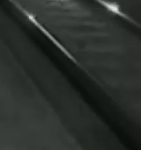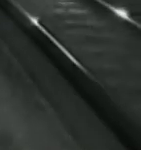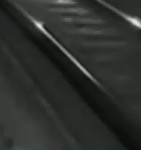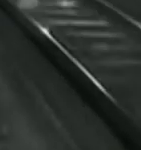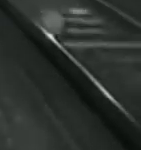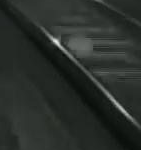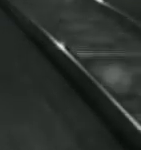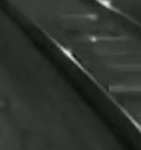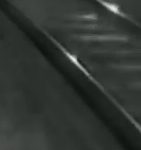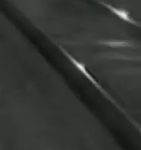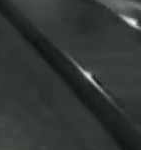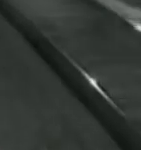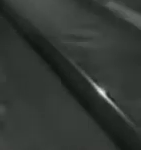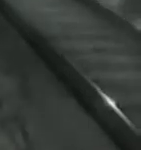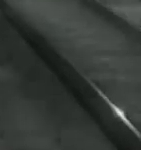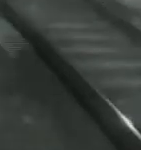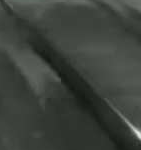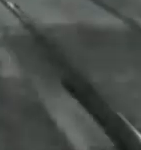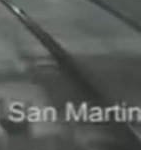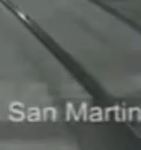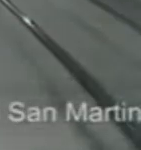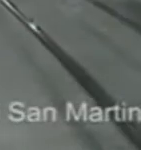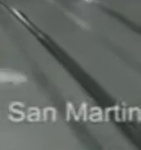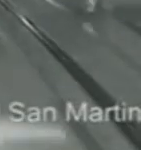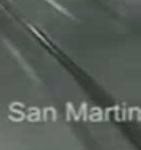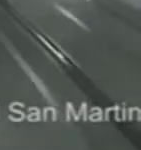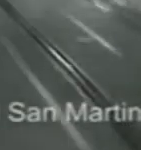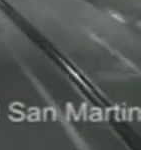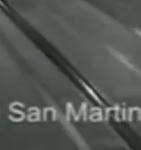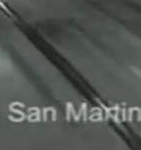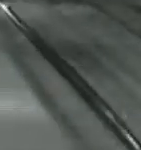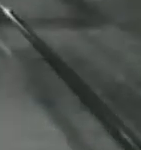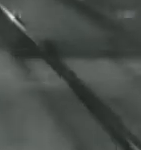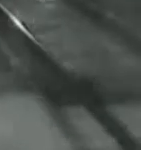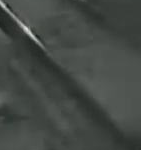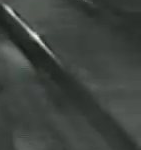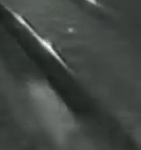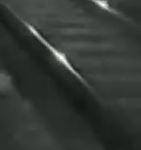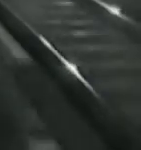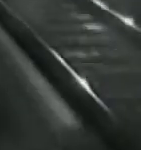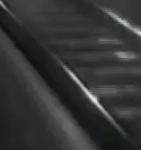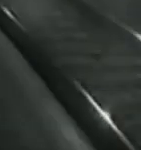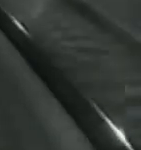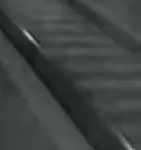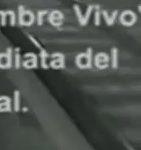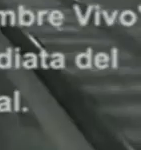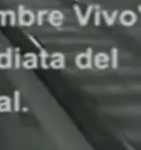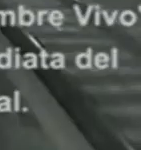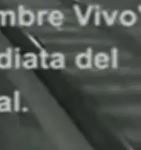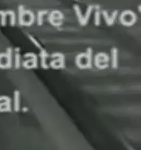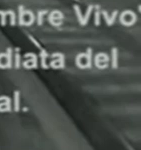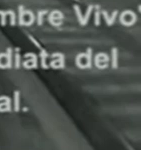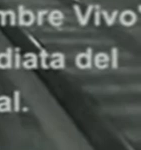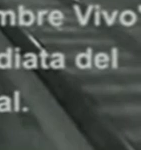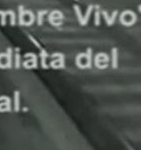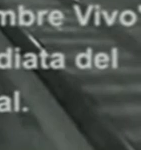cuanta más responsabilidad tenga el maquinista, más se salva la empresa. El segundo dato objetivo, el video lo libera el gobierno.